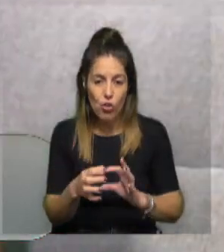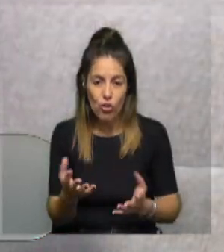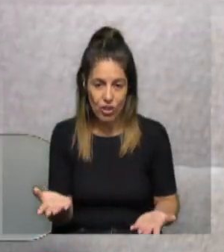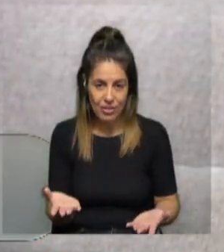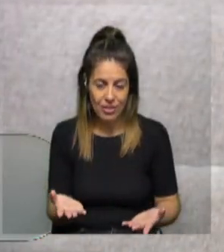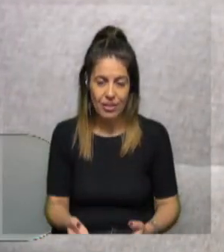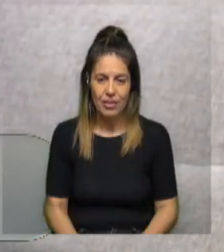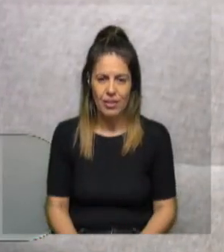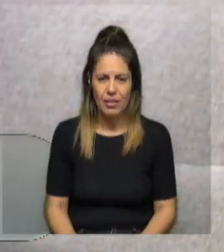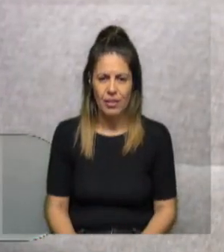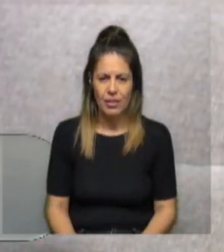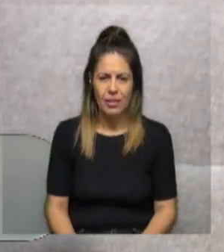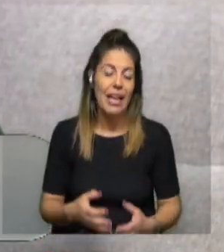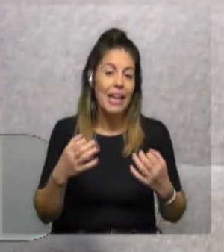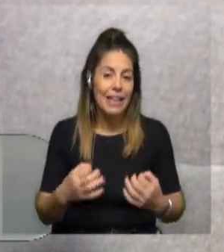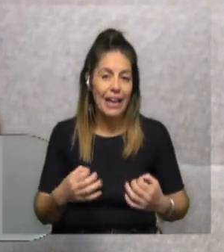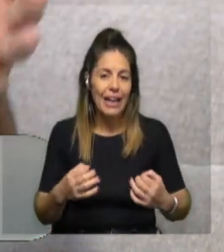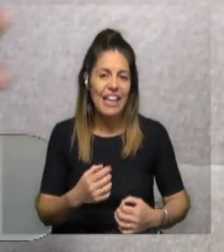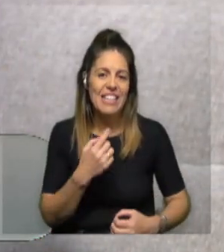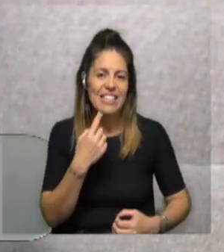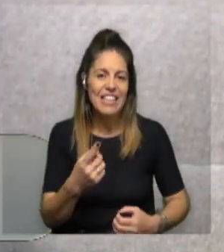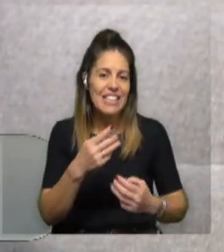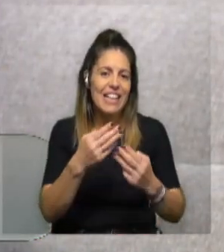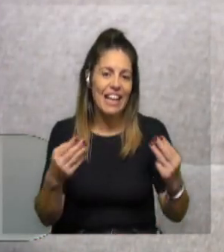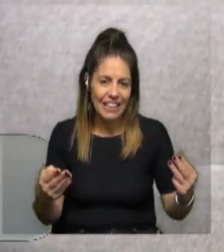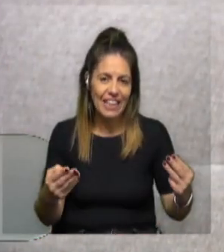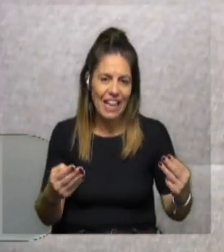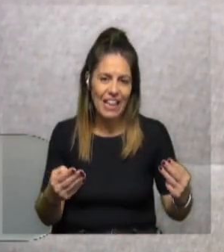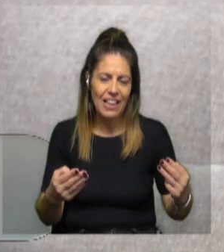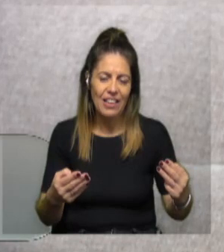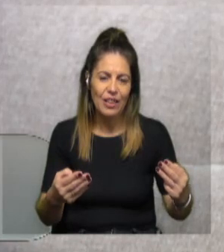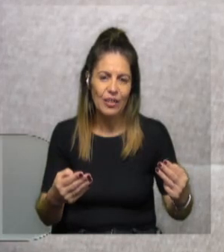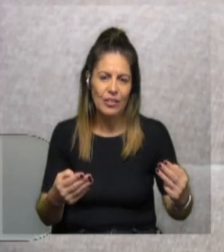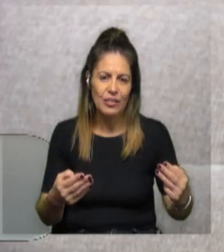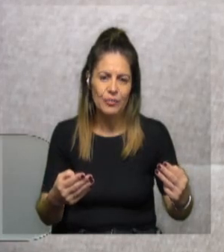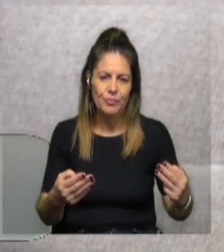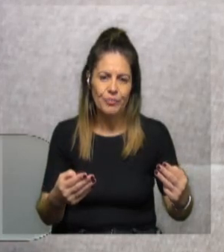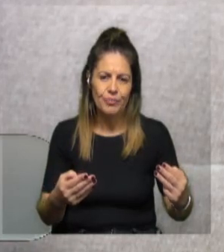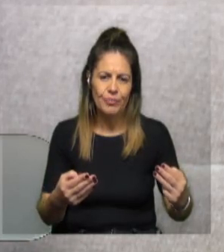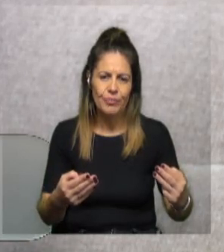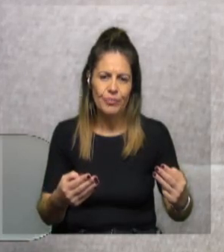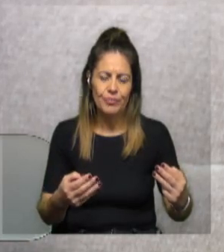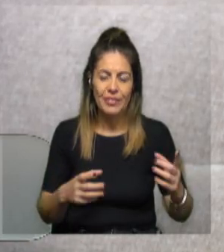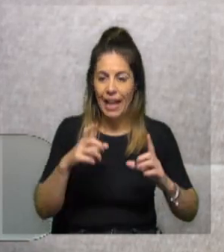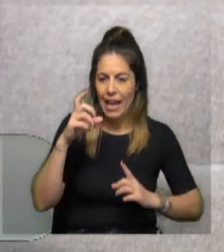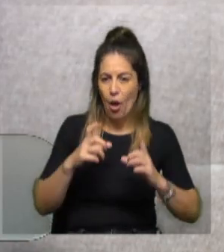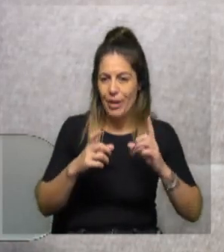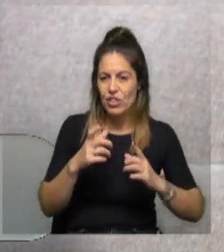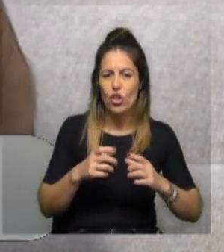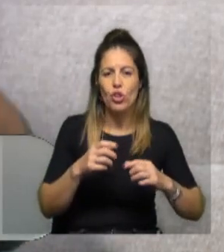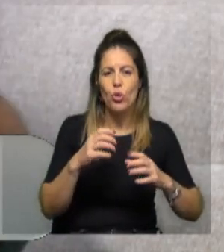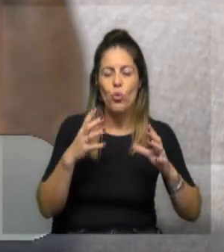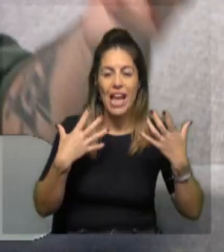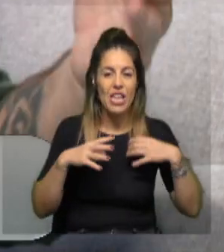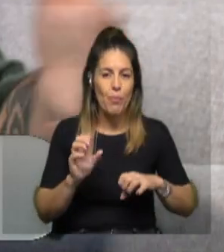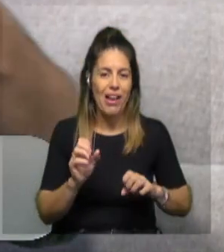realidad... se dice en regla general que la expresión de un animal, el 70% tiene